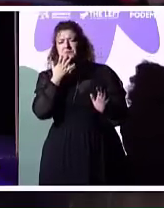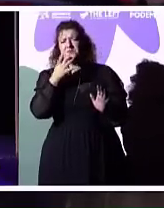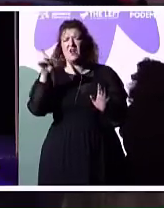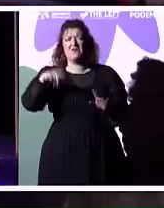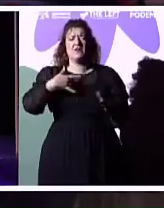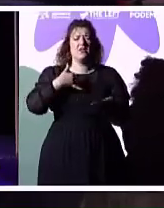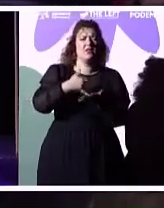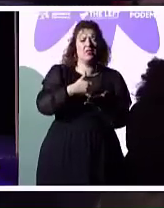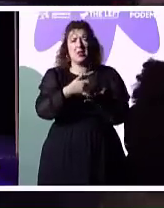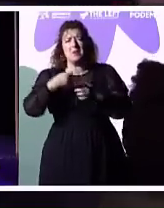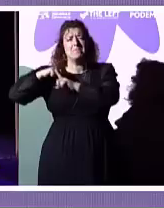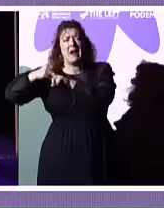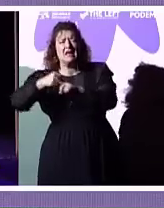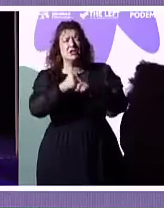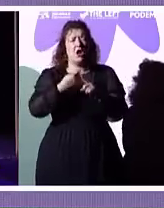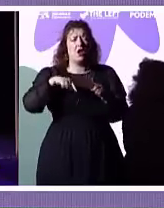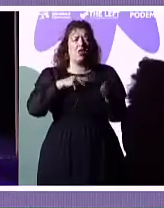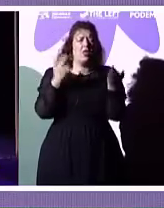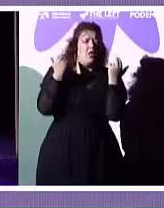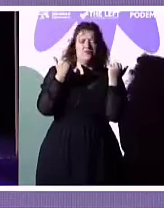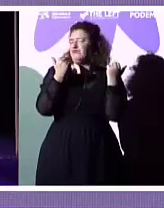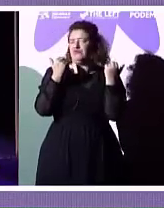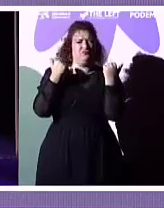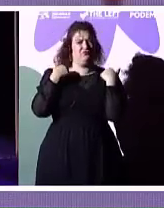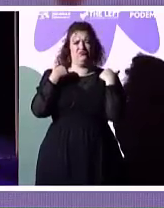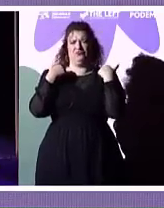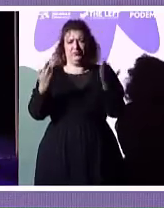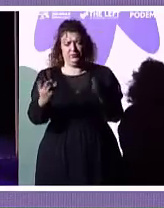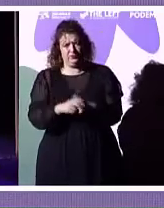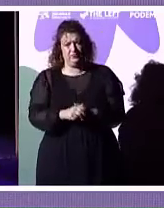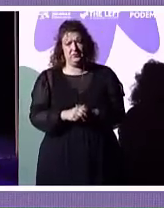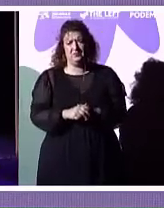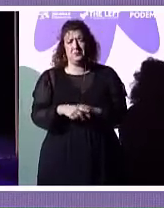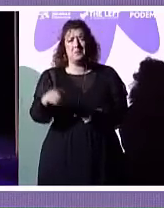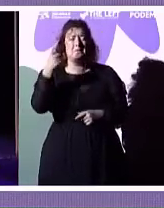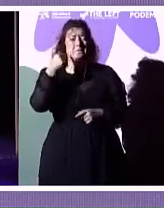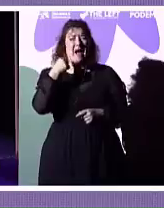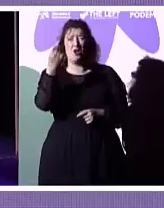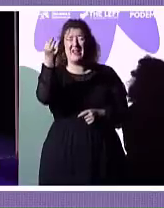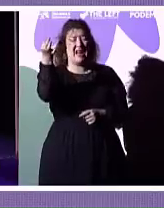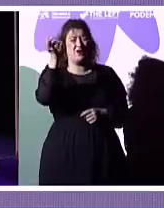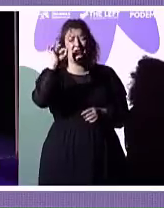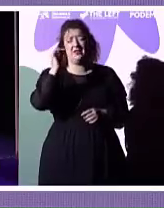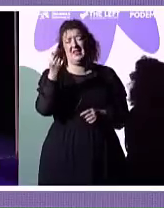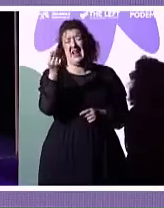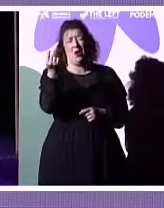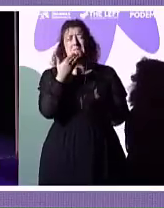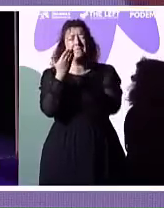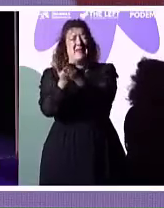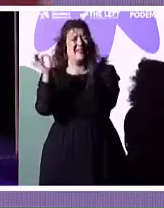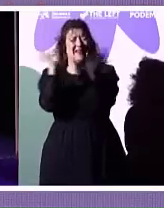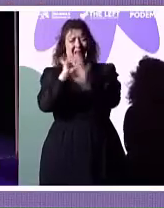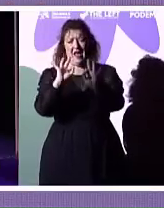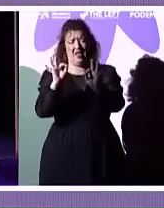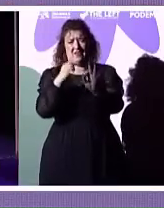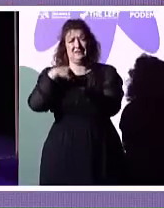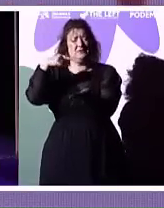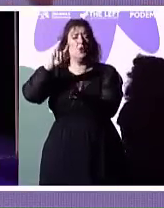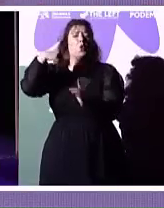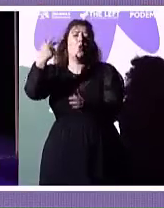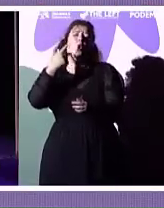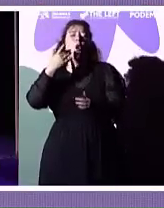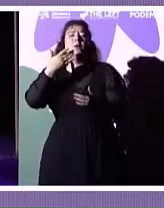vencer por la presión no le pedimos un euro a los bancos para no tener que pedirles